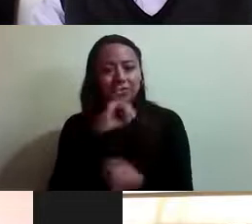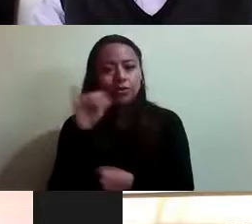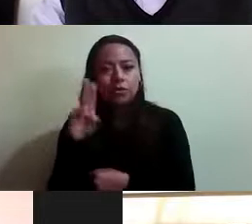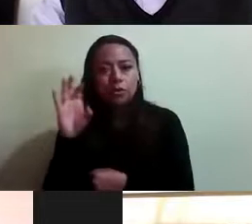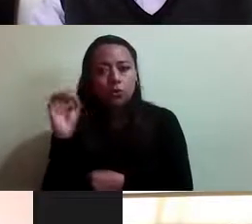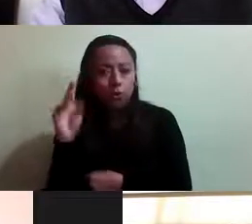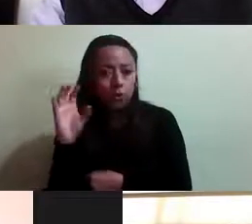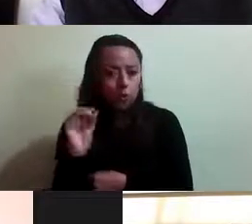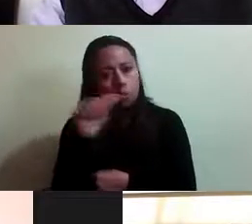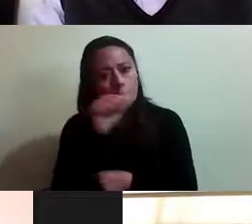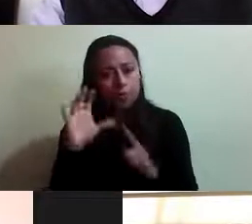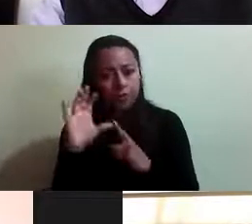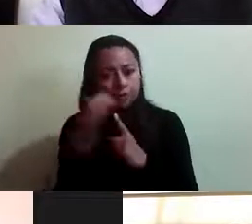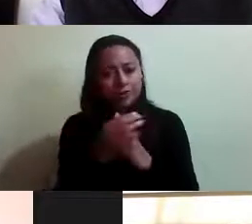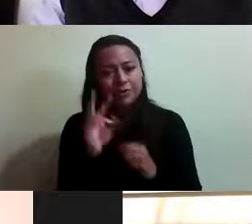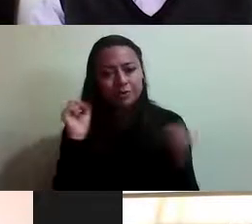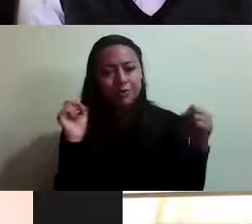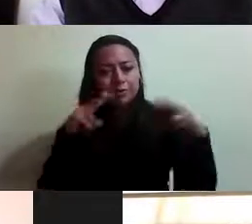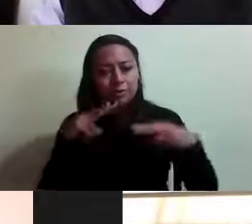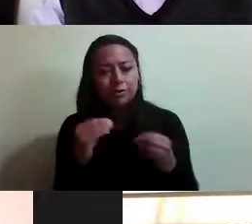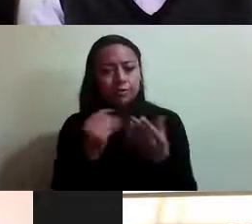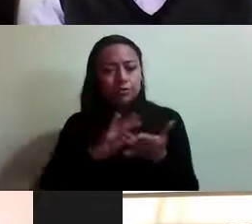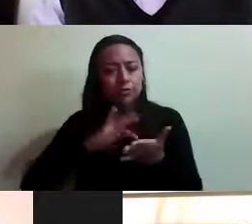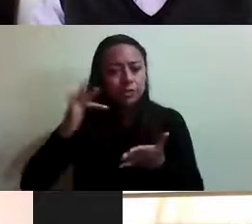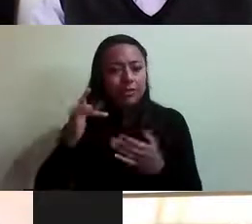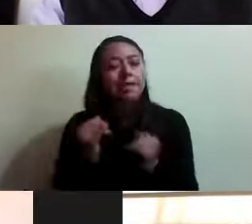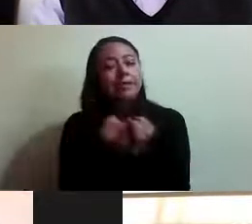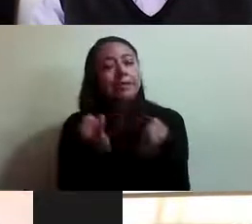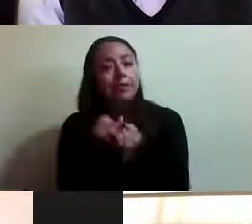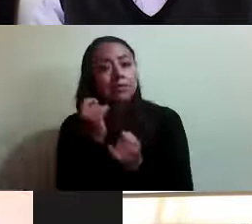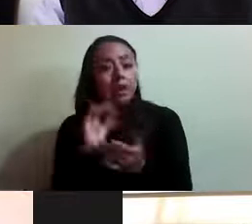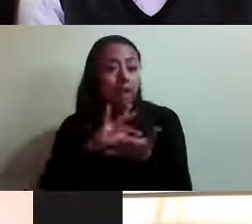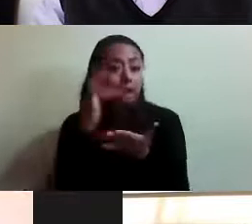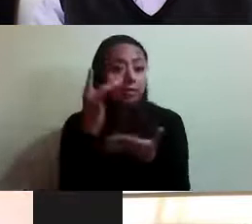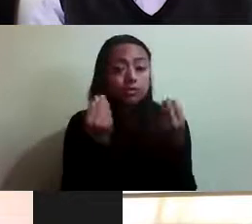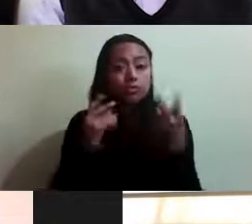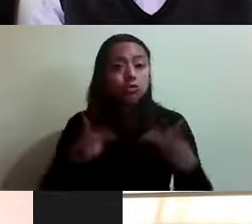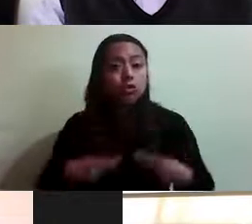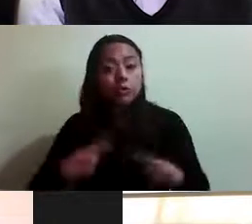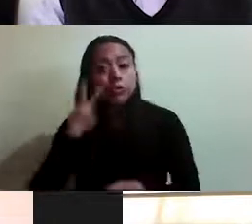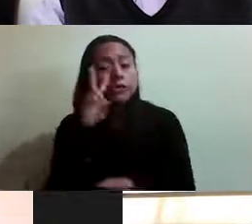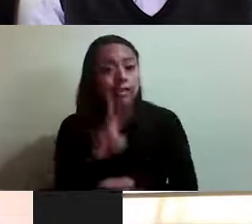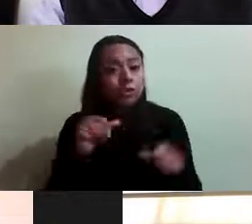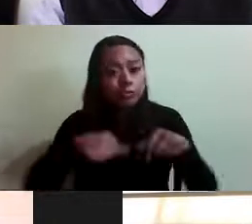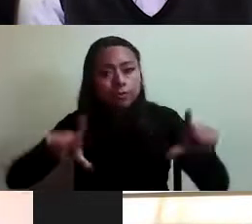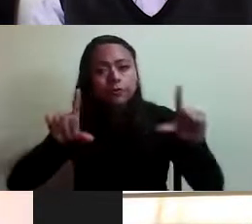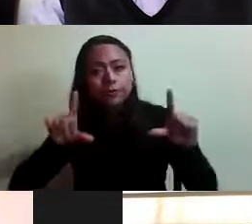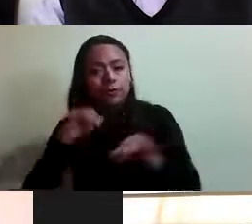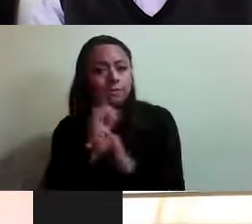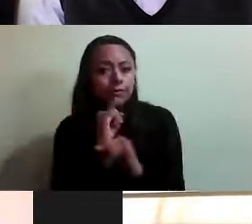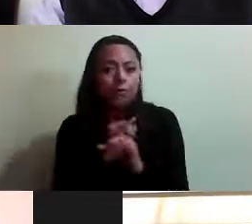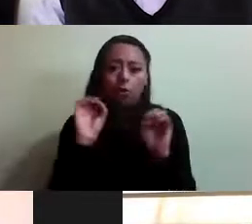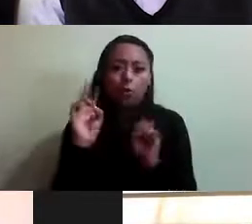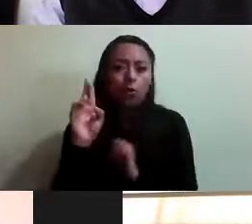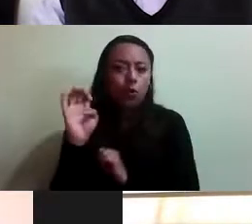otras comisiones. Muchísimas gracias y agradecemos a quienes nos han seguido amablemente a través de las plataformas digitales y redes sociales